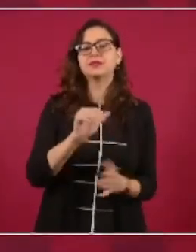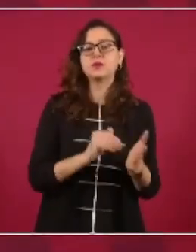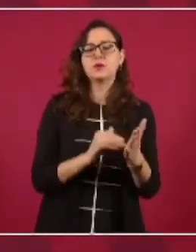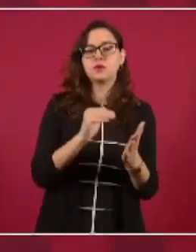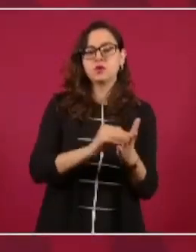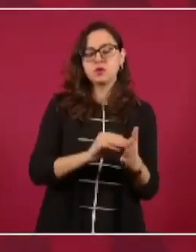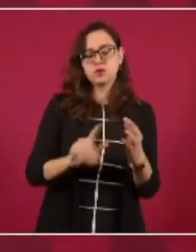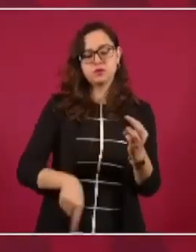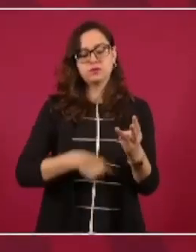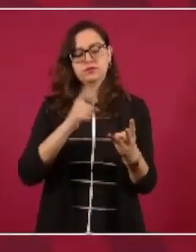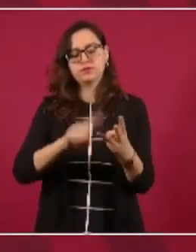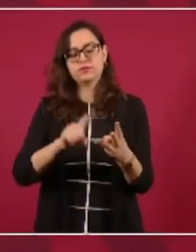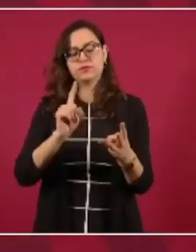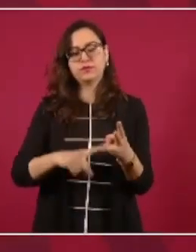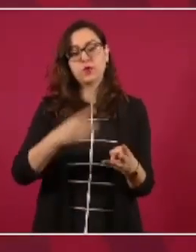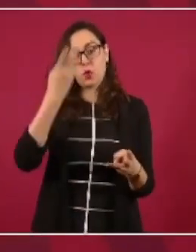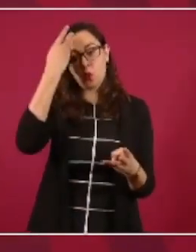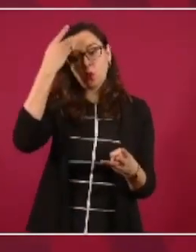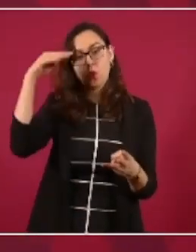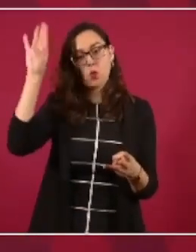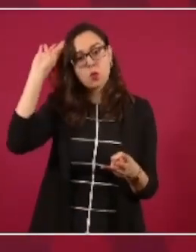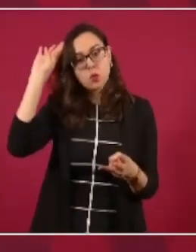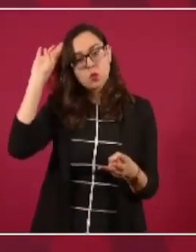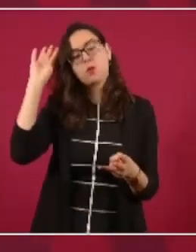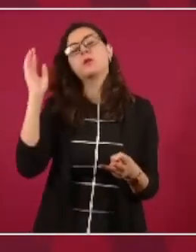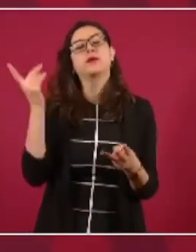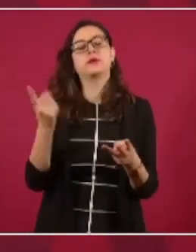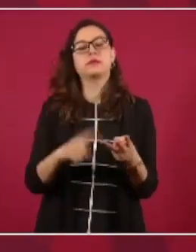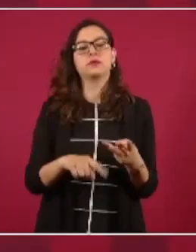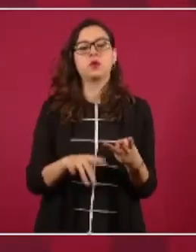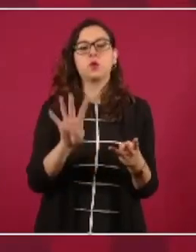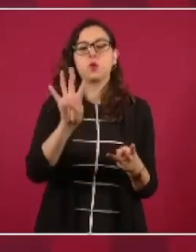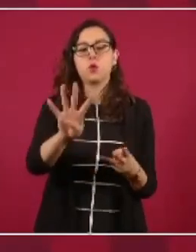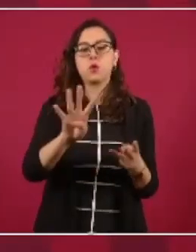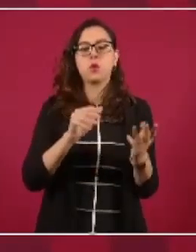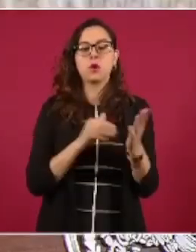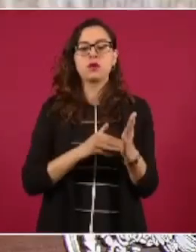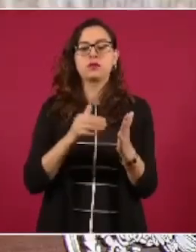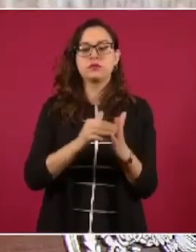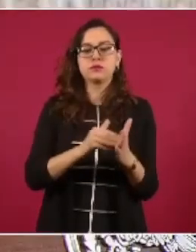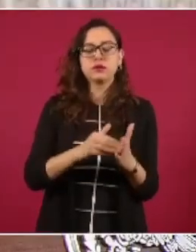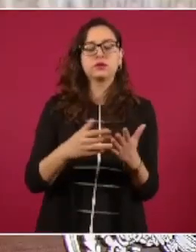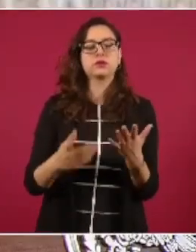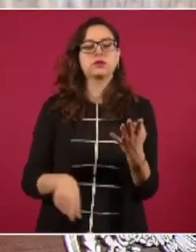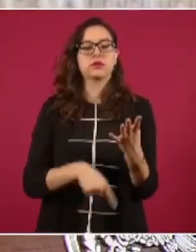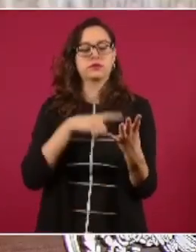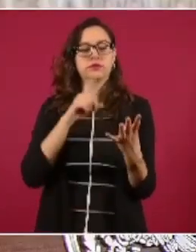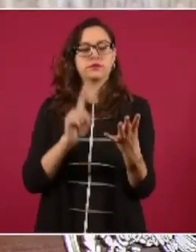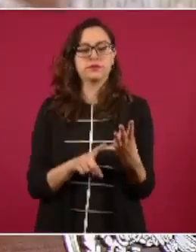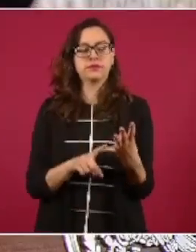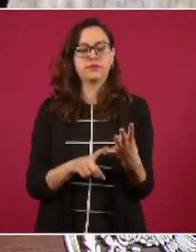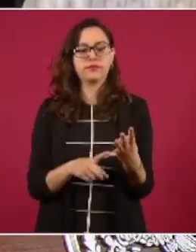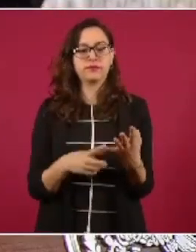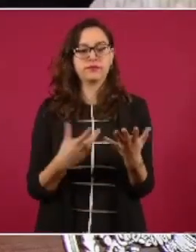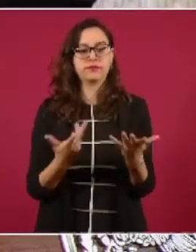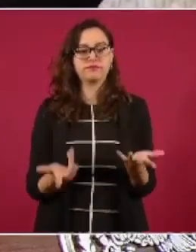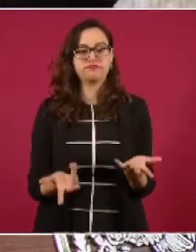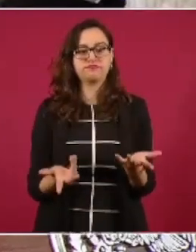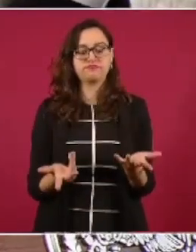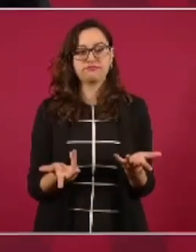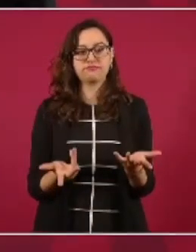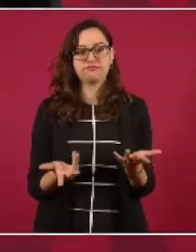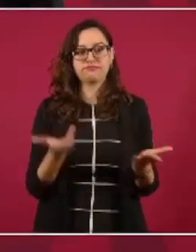nuestros hermanos cubanos que están en Estados Unidos son 4 millones, de 4